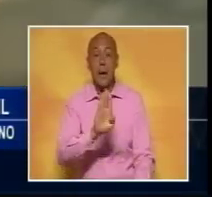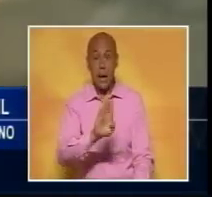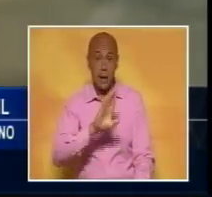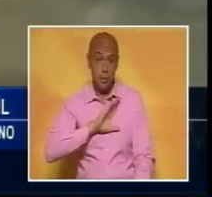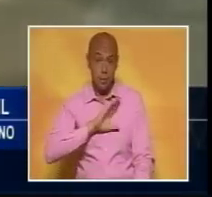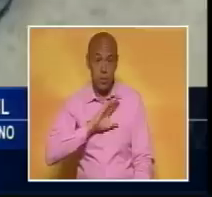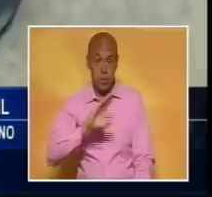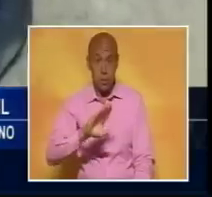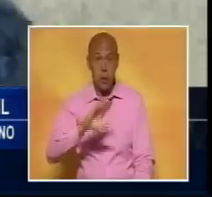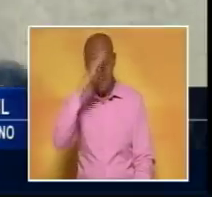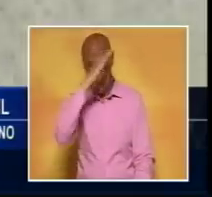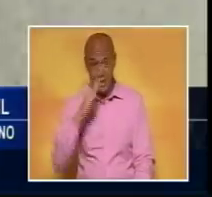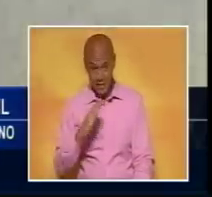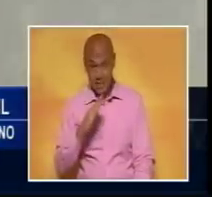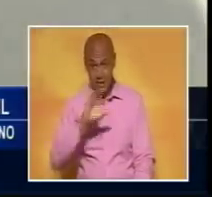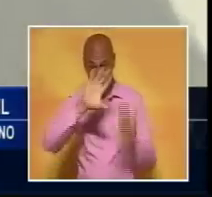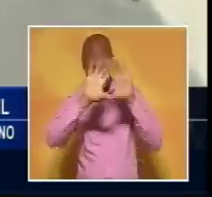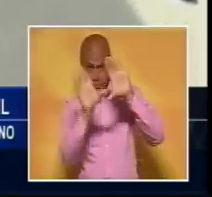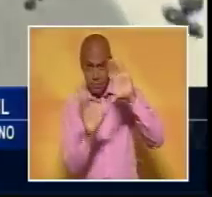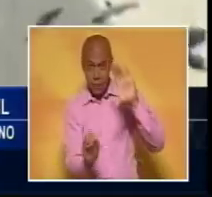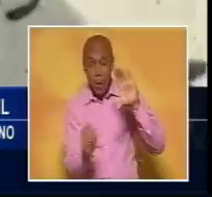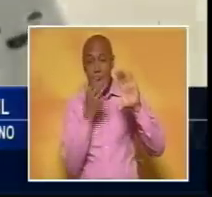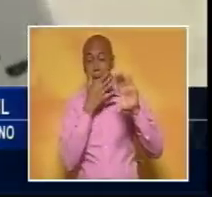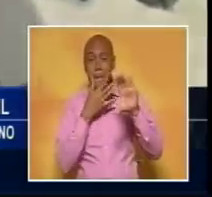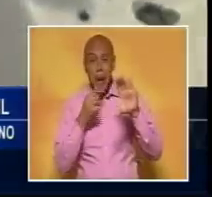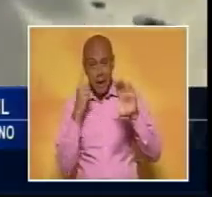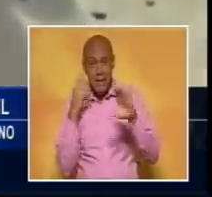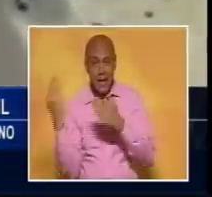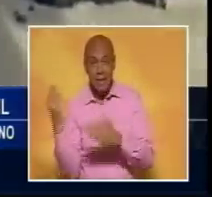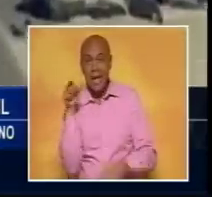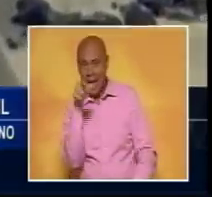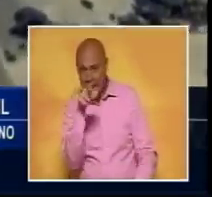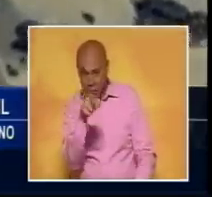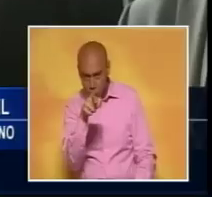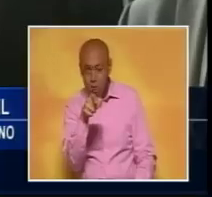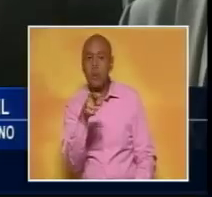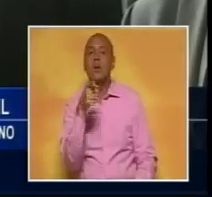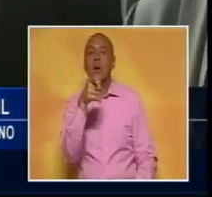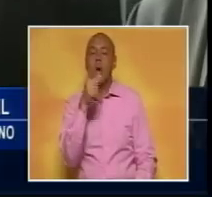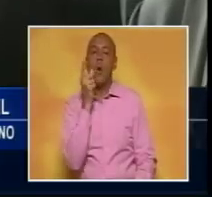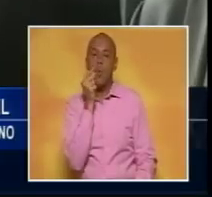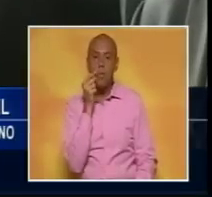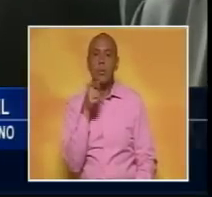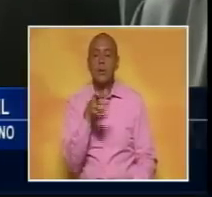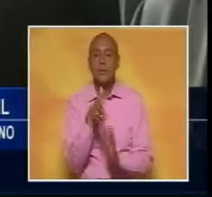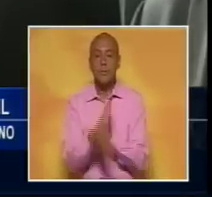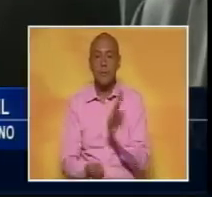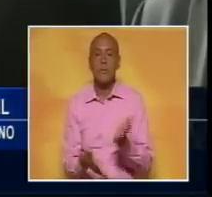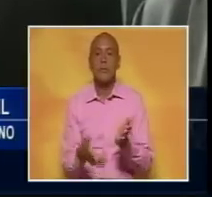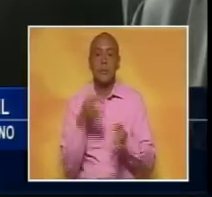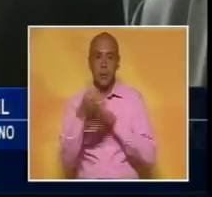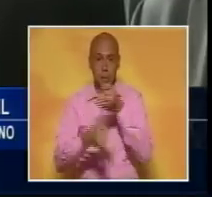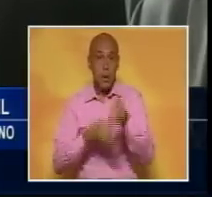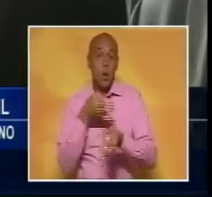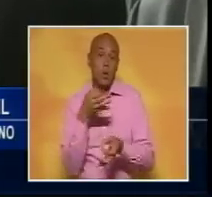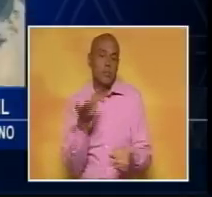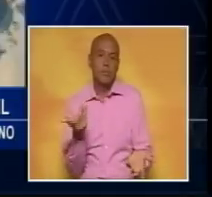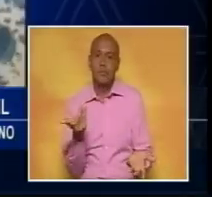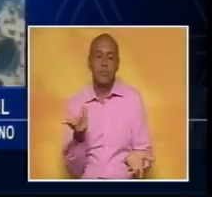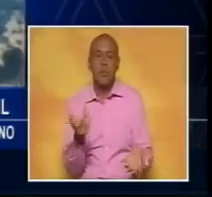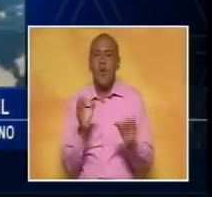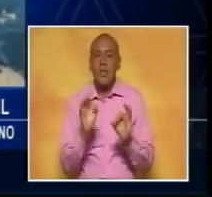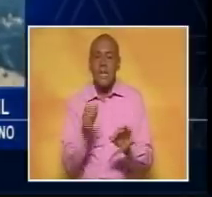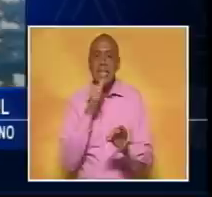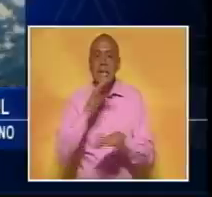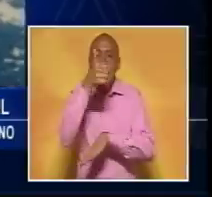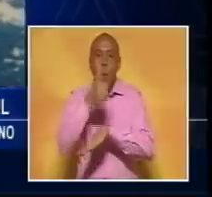puede tratarse de un acto criminal, accidental o de un navío que naufragó, aunque Bolsonaro declinó responder a qué país